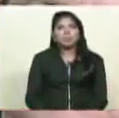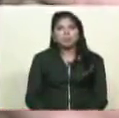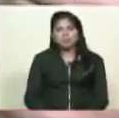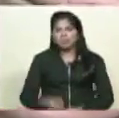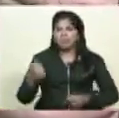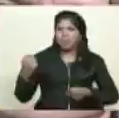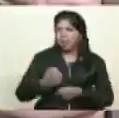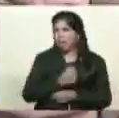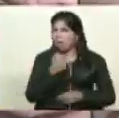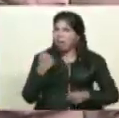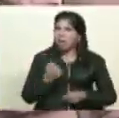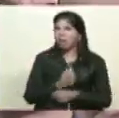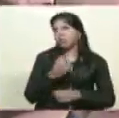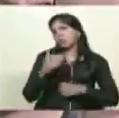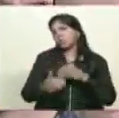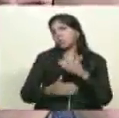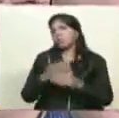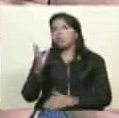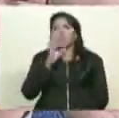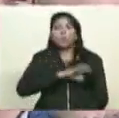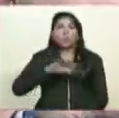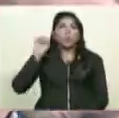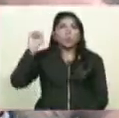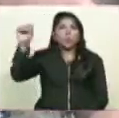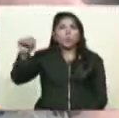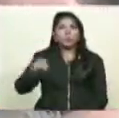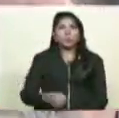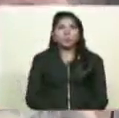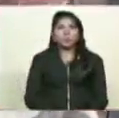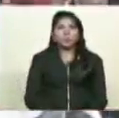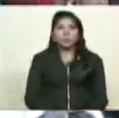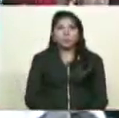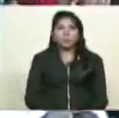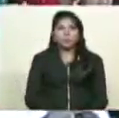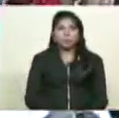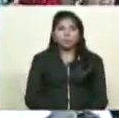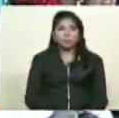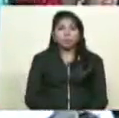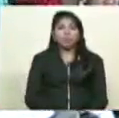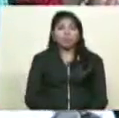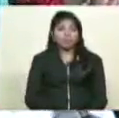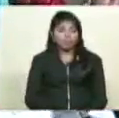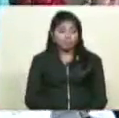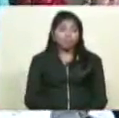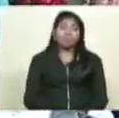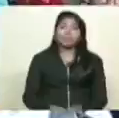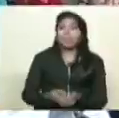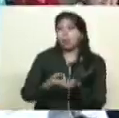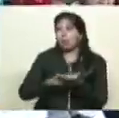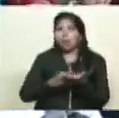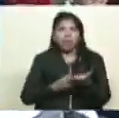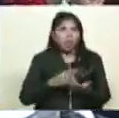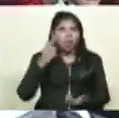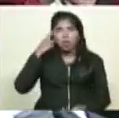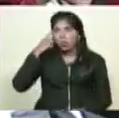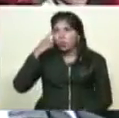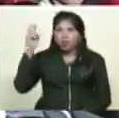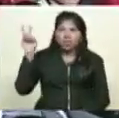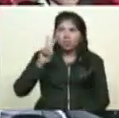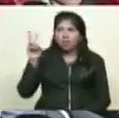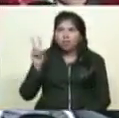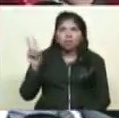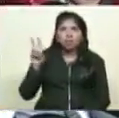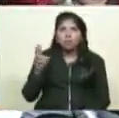trabajando, construyendo el socialismo. La pesadilla de la oligarquía colombiana. ¡Claro que